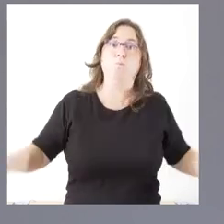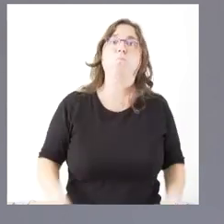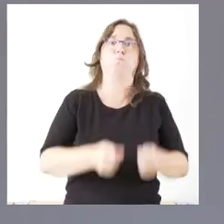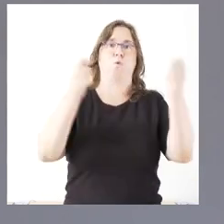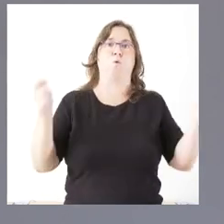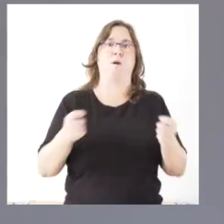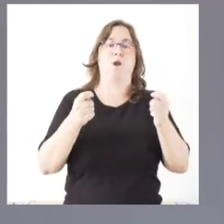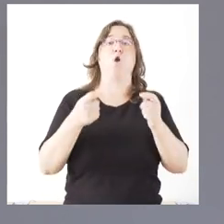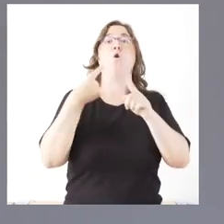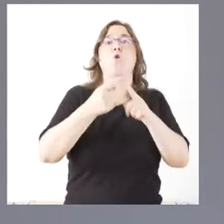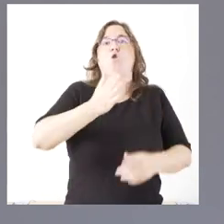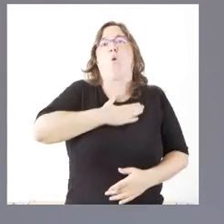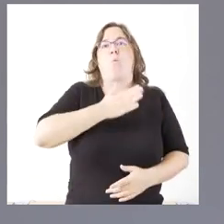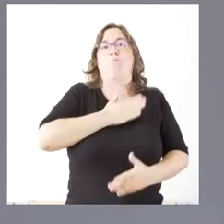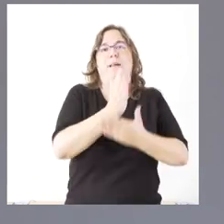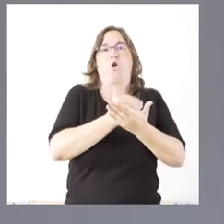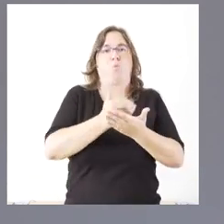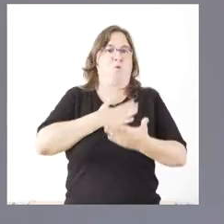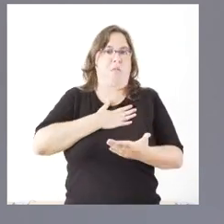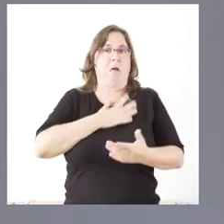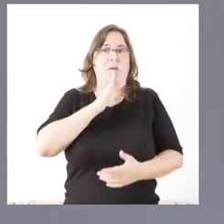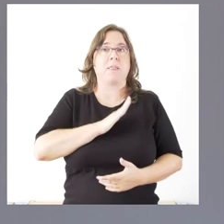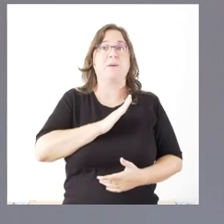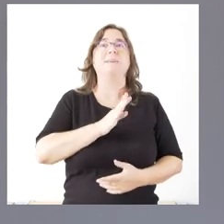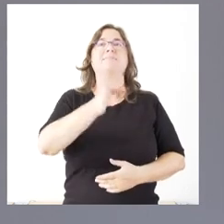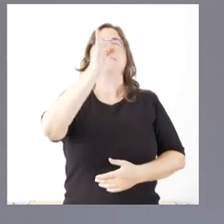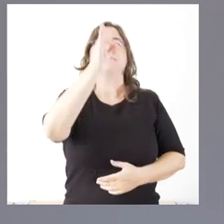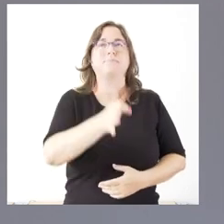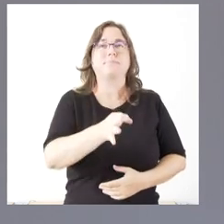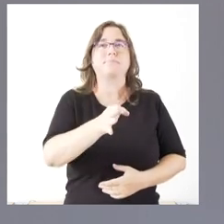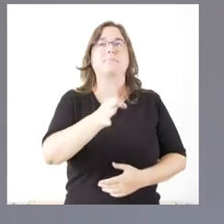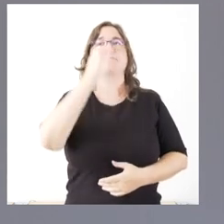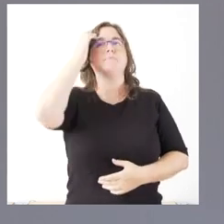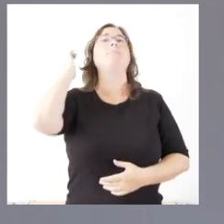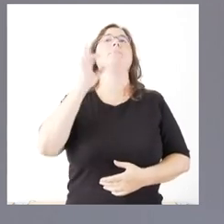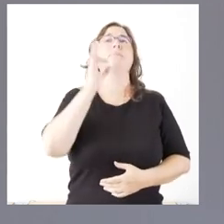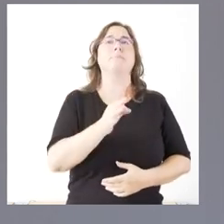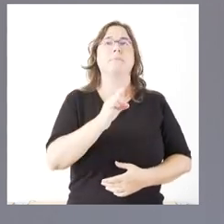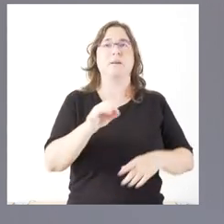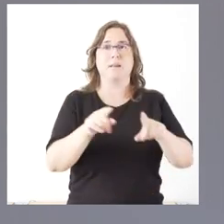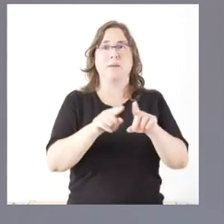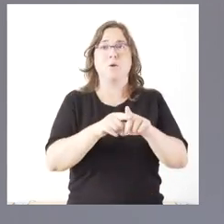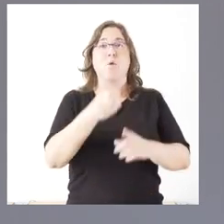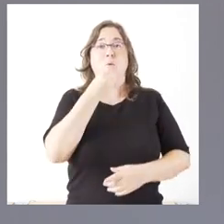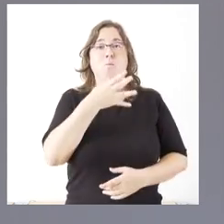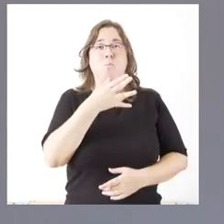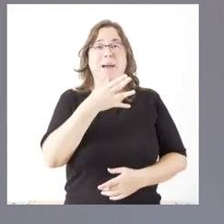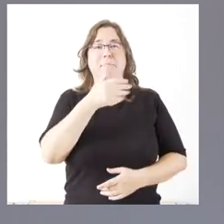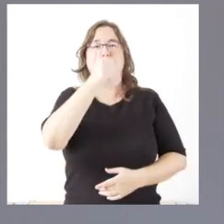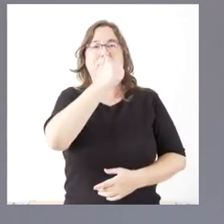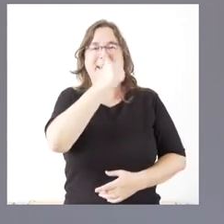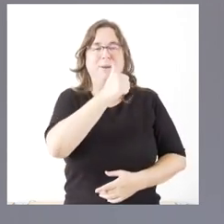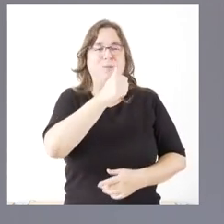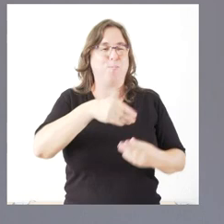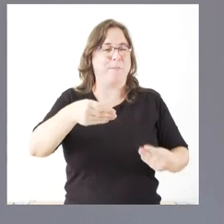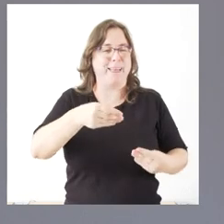los productos de nuestra comunidad autónoma. Que es verdad que puede haber quien piense que el buen vino en arca se vende o el buen paño en arca se